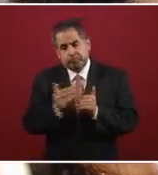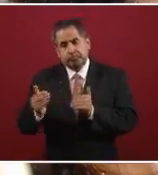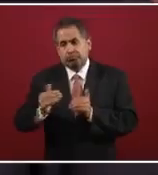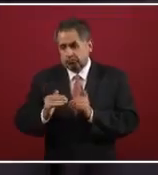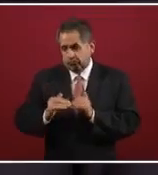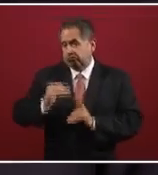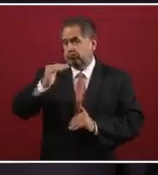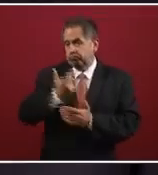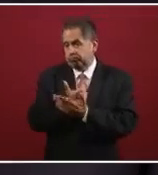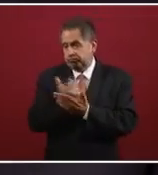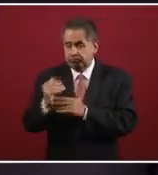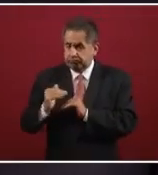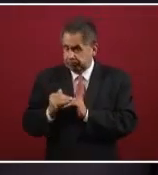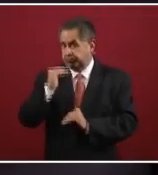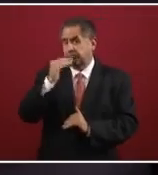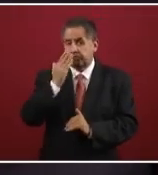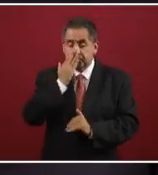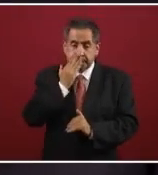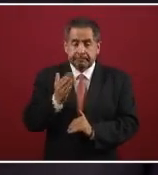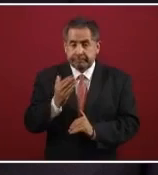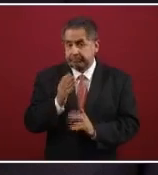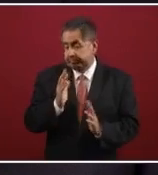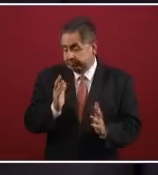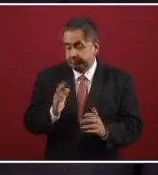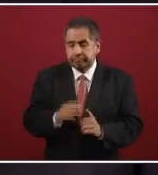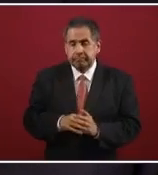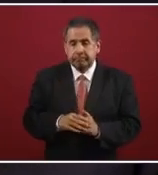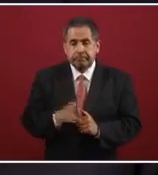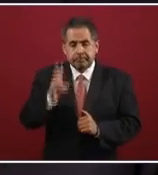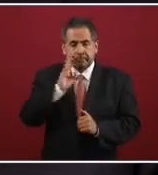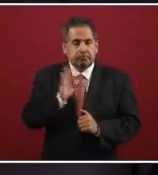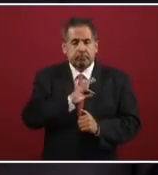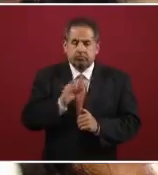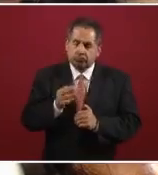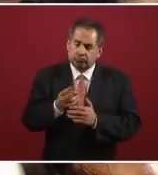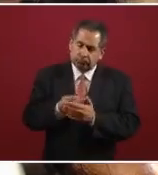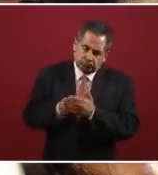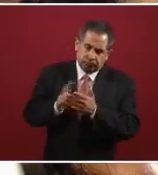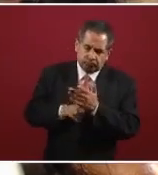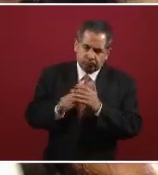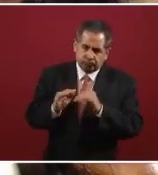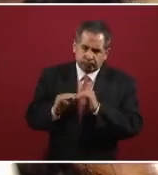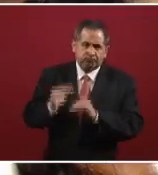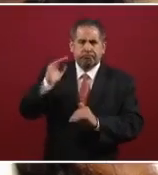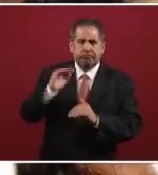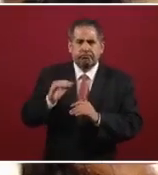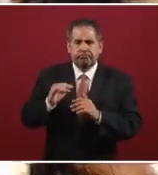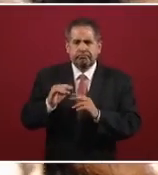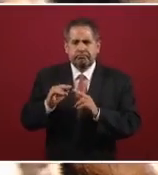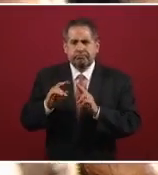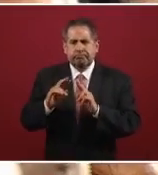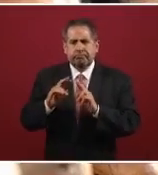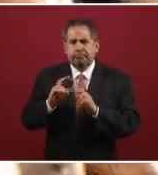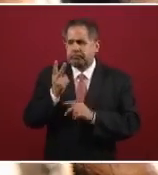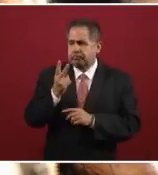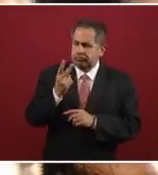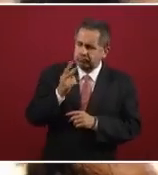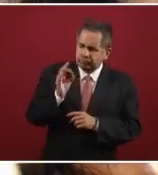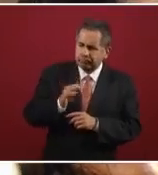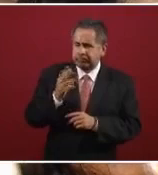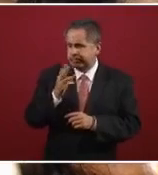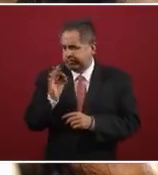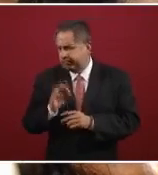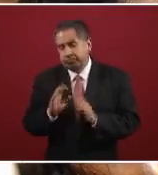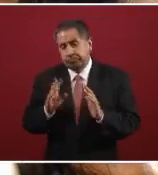del salario que pudiera remontar pues las unidades 2 % 3